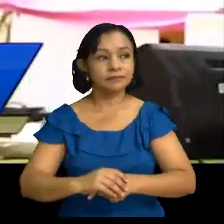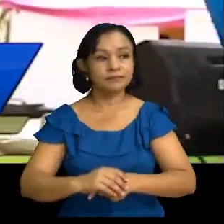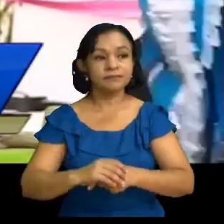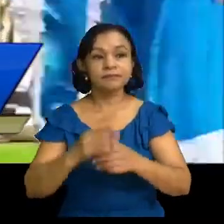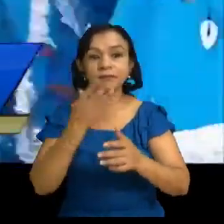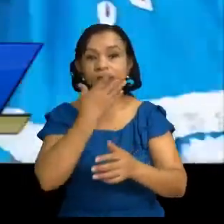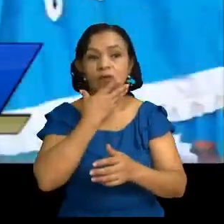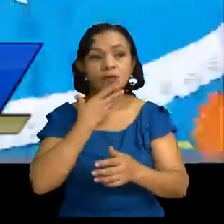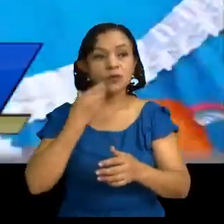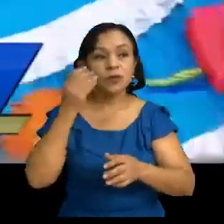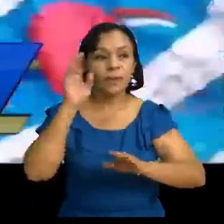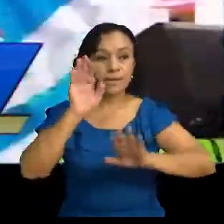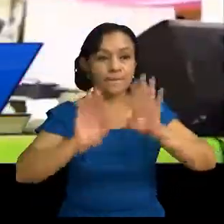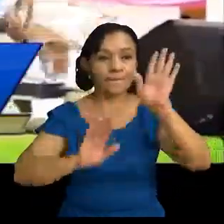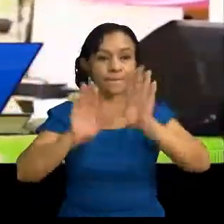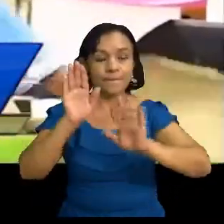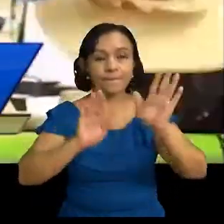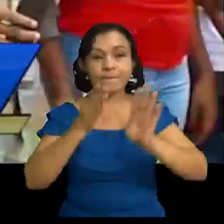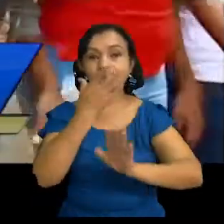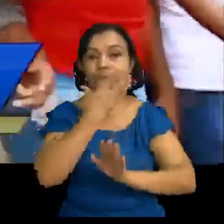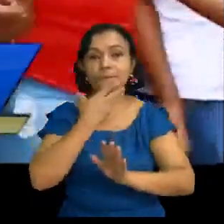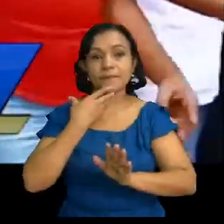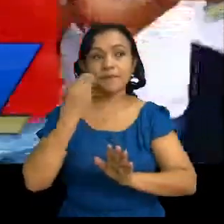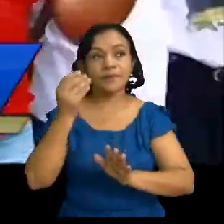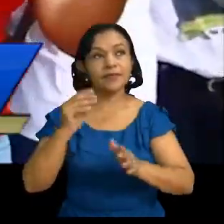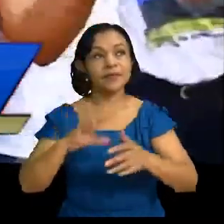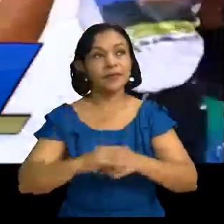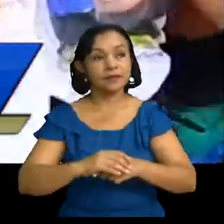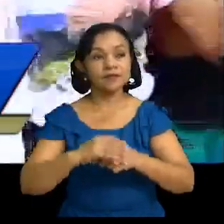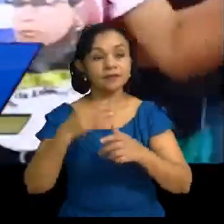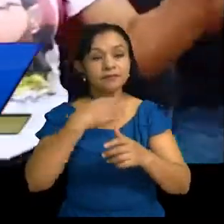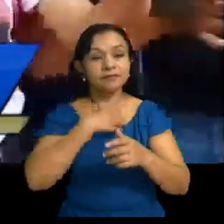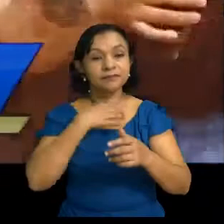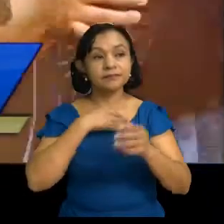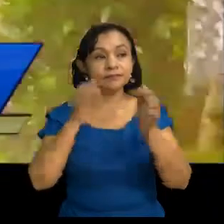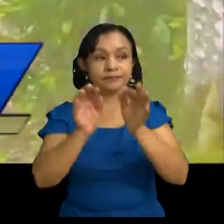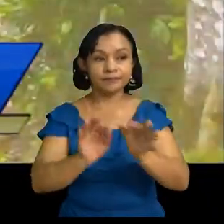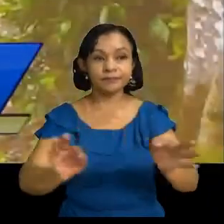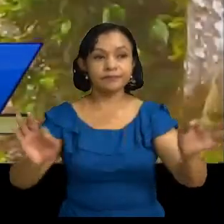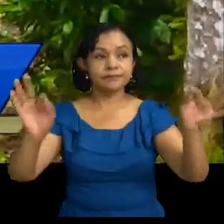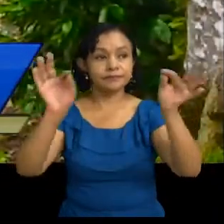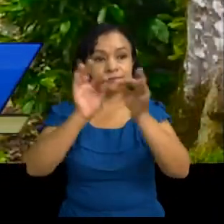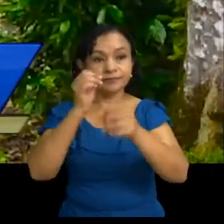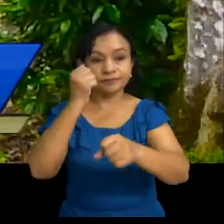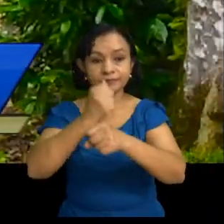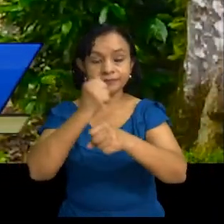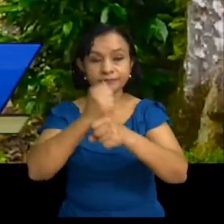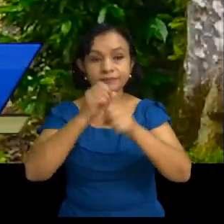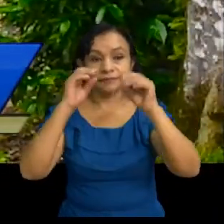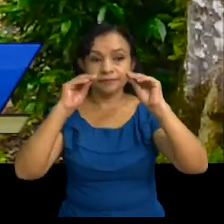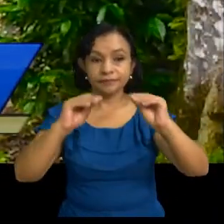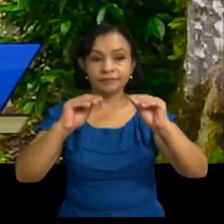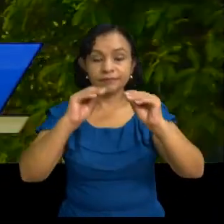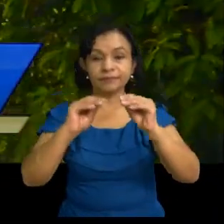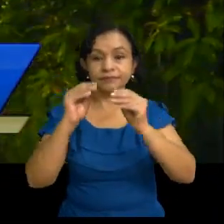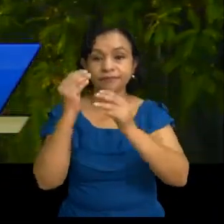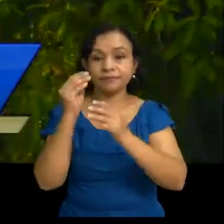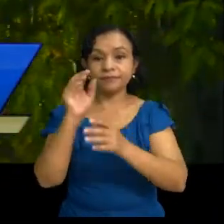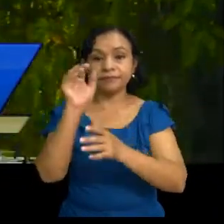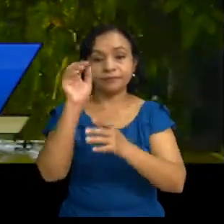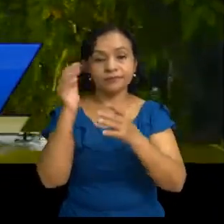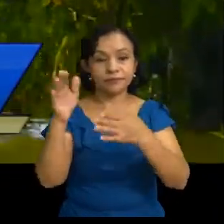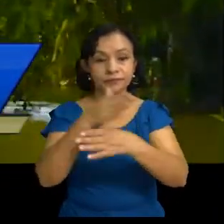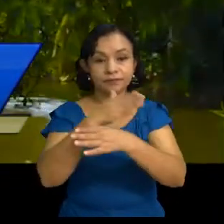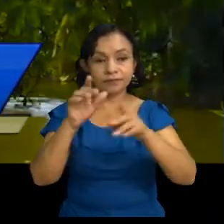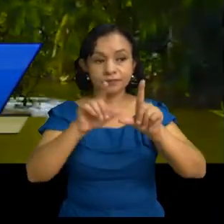jóvenes prestar la participación de los jóvenes para nosotros es importante esa labor educativa nuestros arboretum que vamos a tener